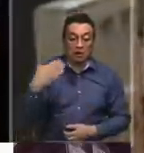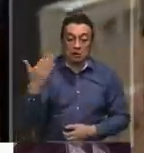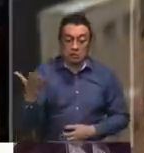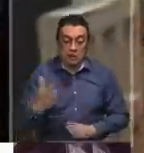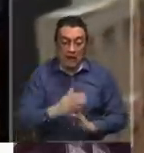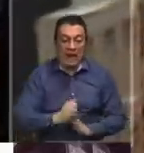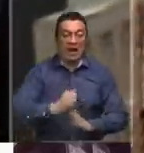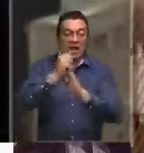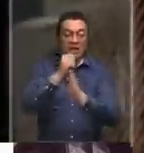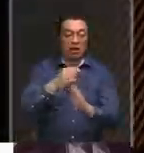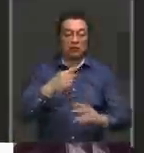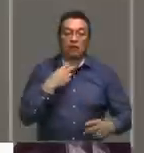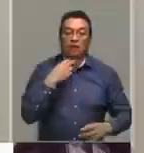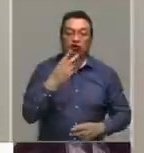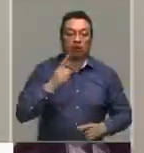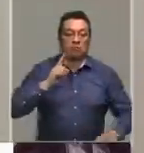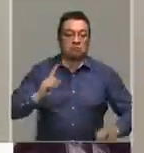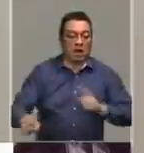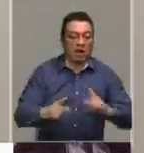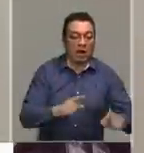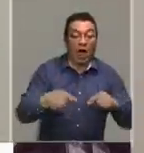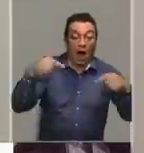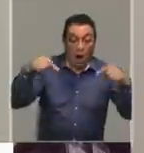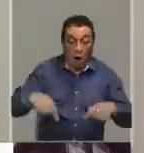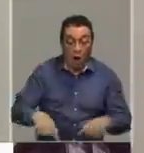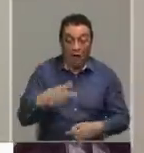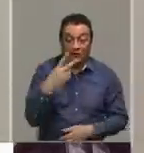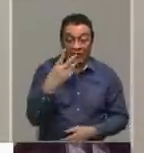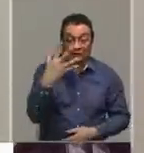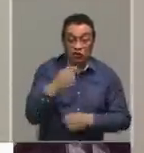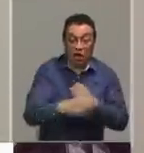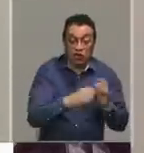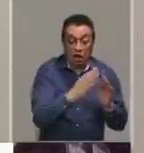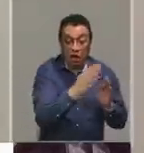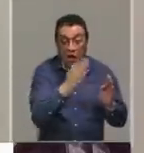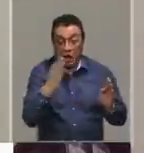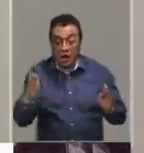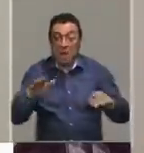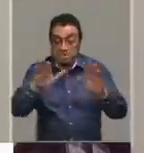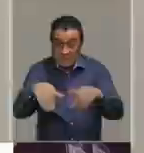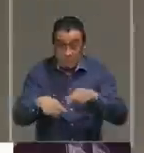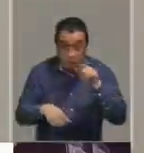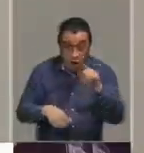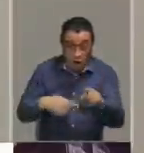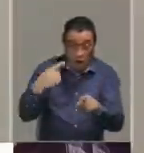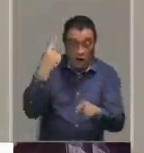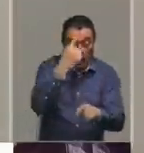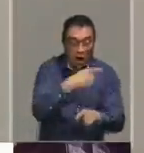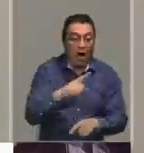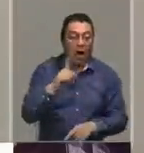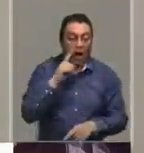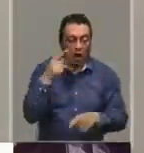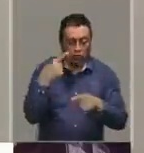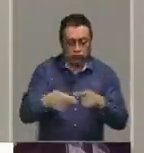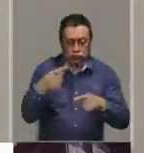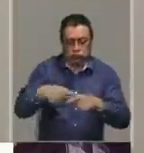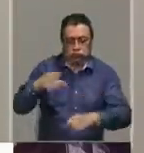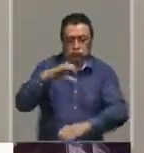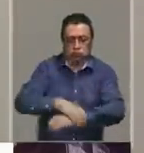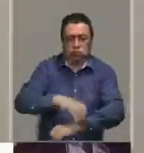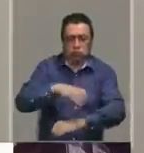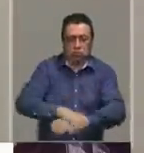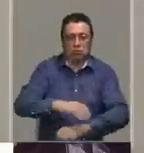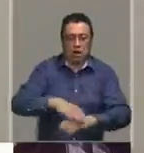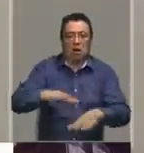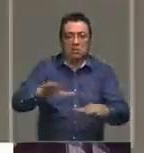líder y vocero de la agrupación. Hoy, 25 años después, el mismo Yaitul cuenta con una serie de detenciones al seguir